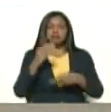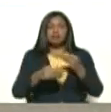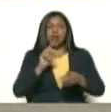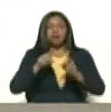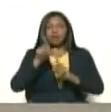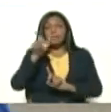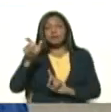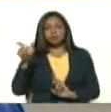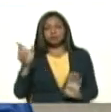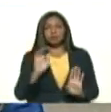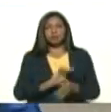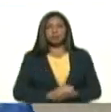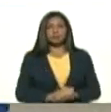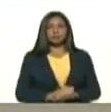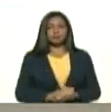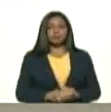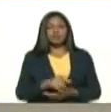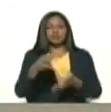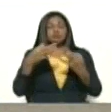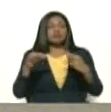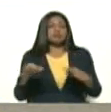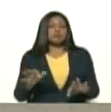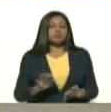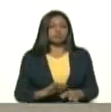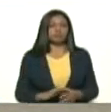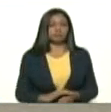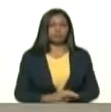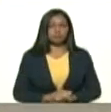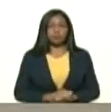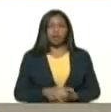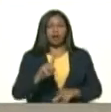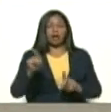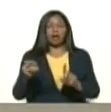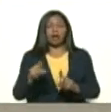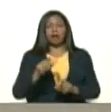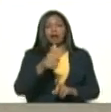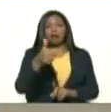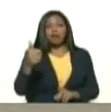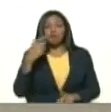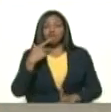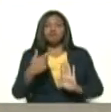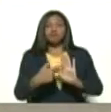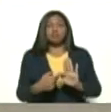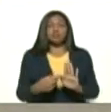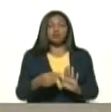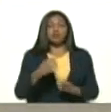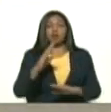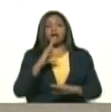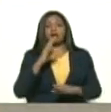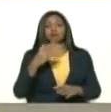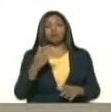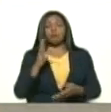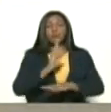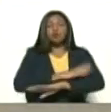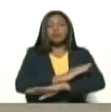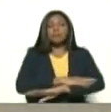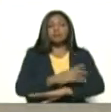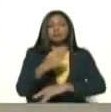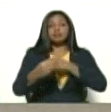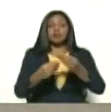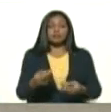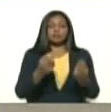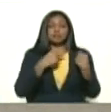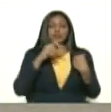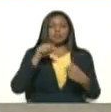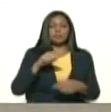gente. Así de sencillo. Cada quien se retrate con sus acciones. Cada quien se haga responsable